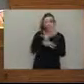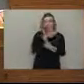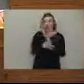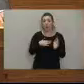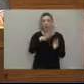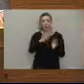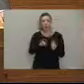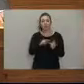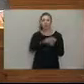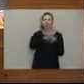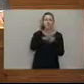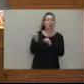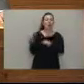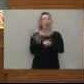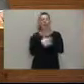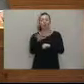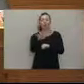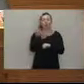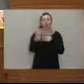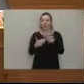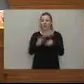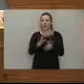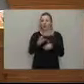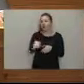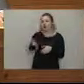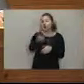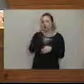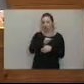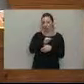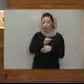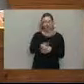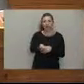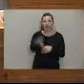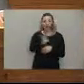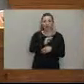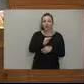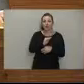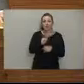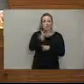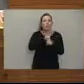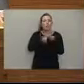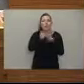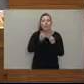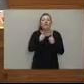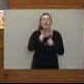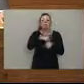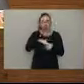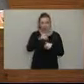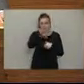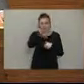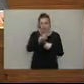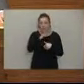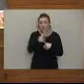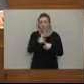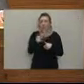a fondos y a cuestiones parciales, pero no estaremos entendiendo cuál es la raíz del problema. Afortunadamente, la plantilla